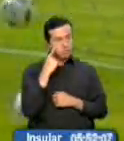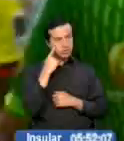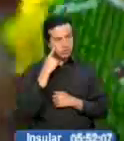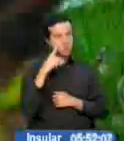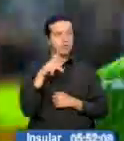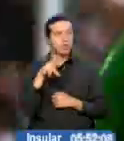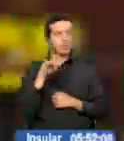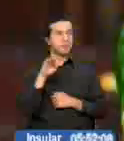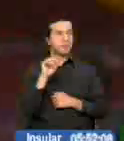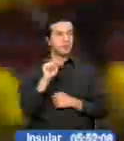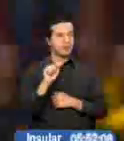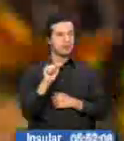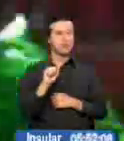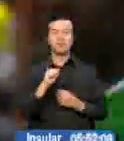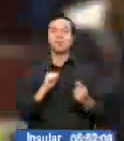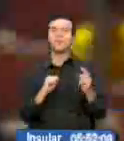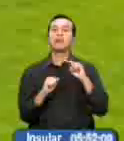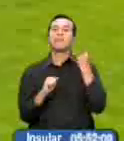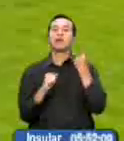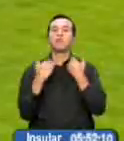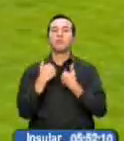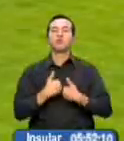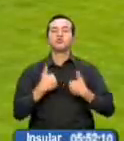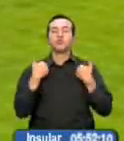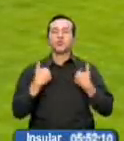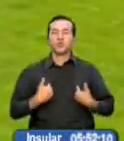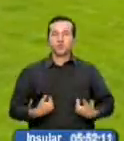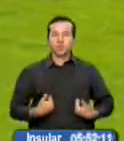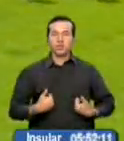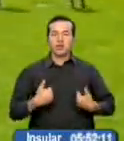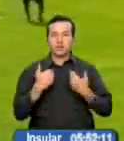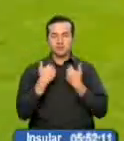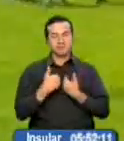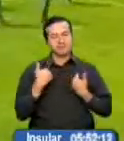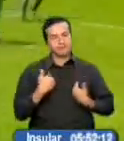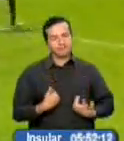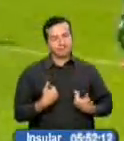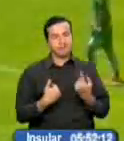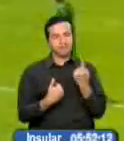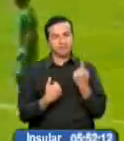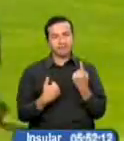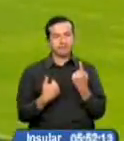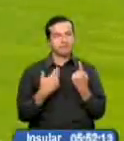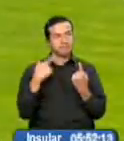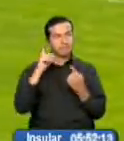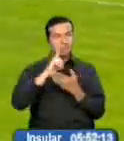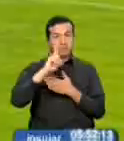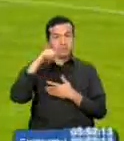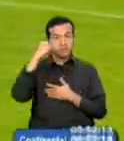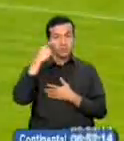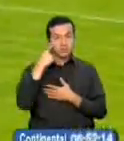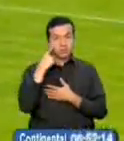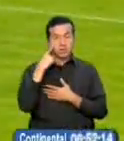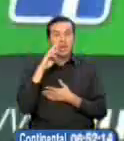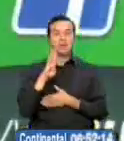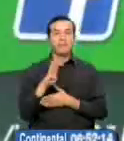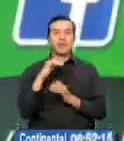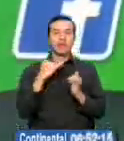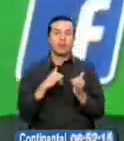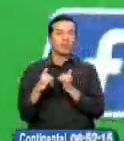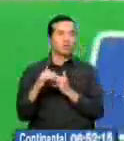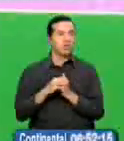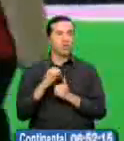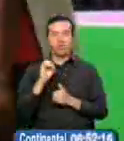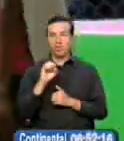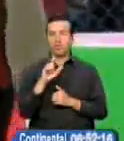Y Marvin Pita, que ponía el primer tanto para el plantel de Víctor Hugo Andrada, que tendrá que jugar la próxima temporada en la Serie B. Aquí Olivero,